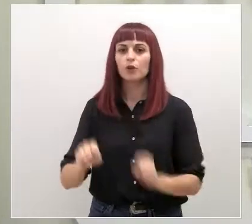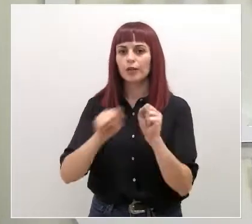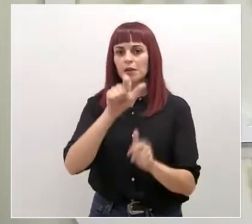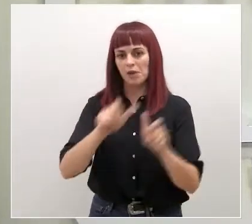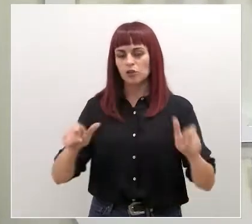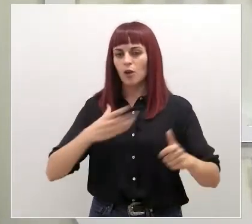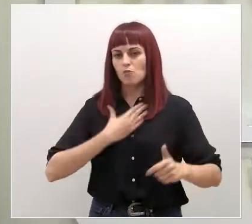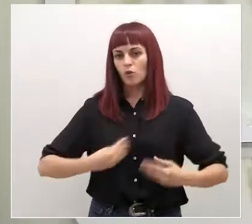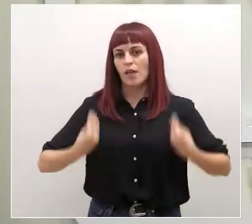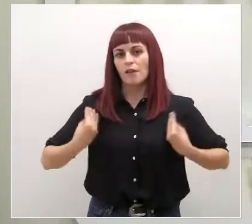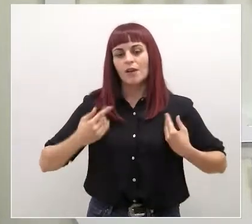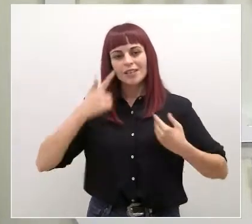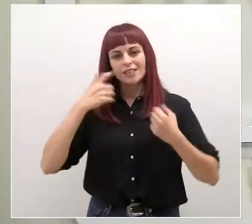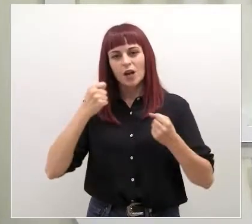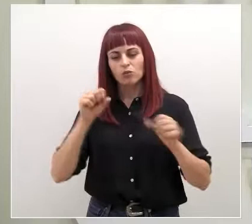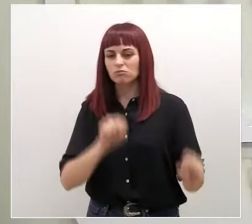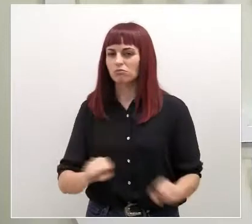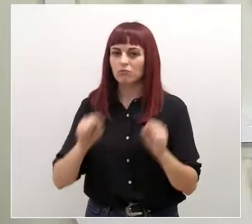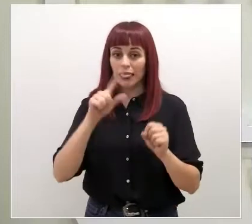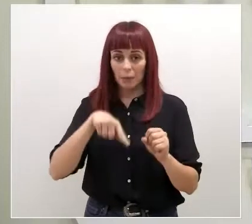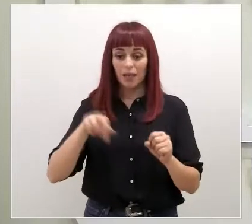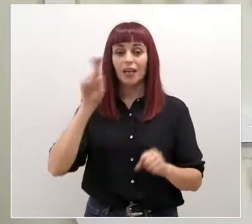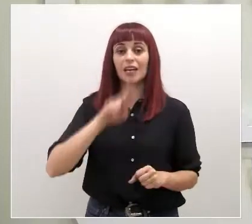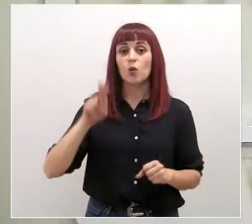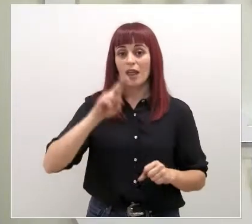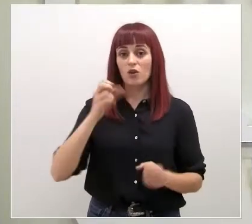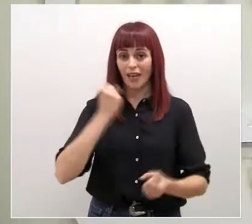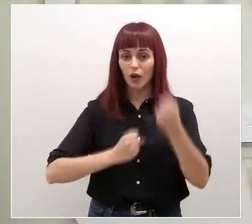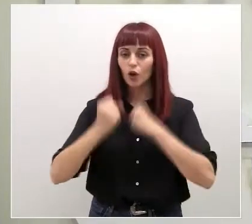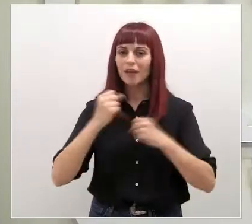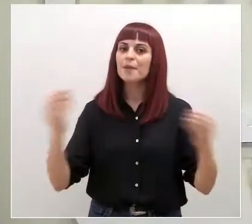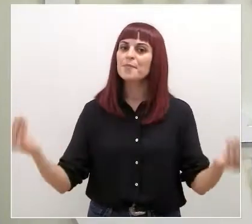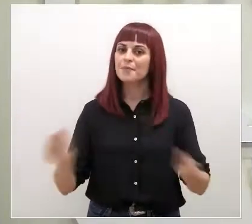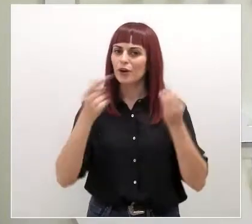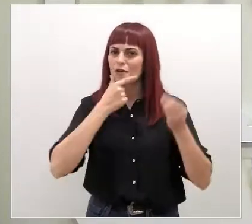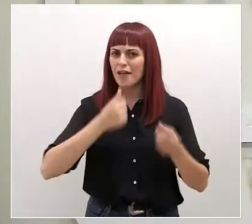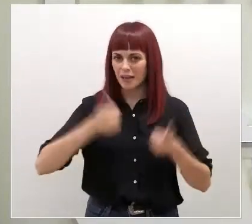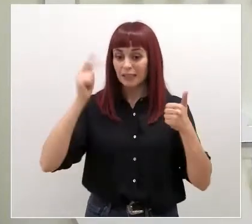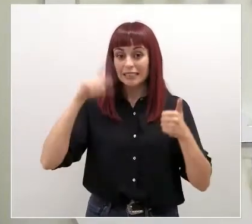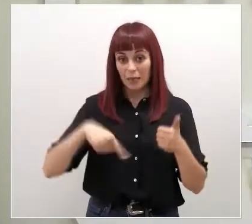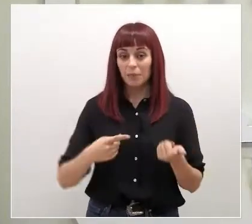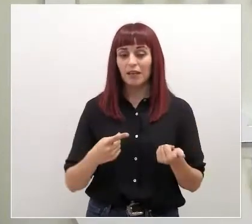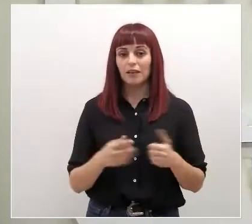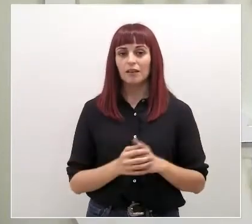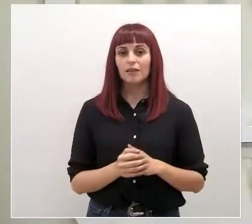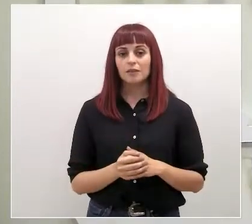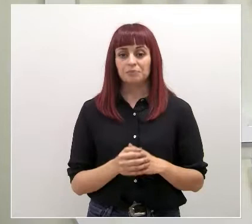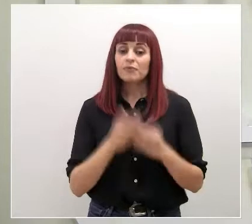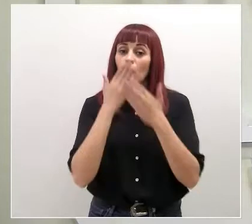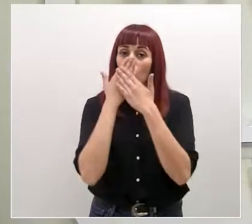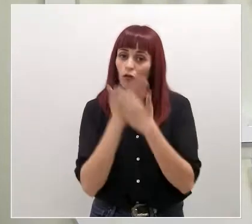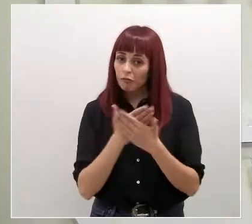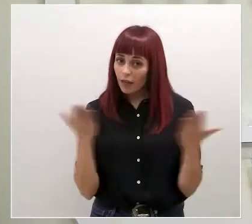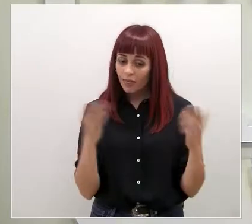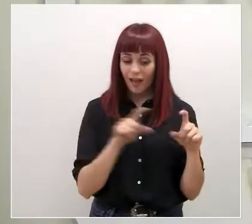de los murcianos, facilitar la recuperación económica y, sobre todo, reforzar esa confianza de